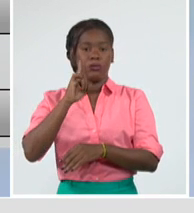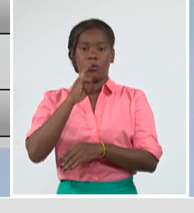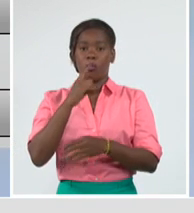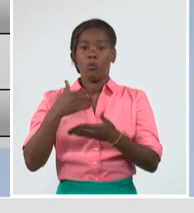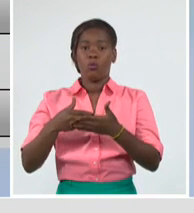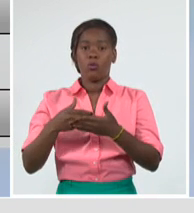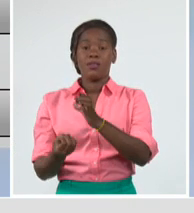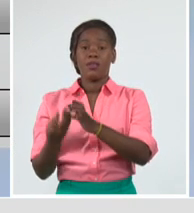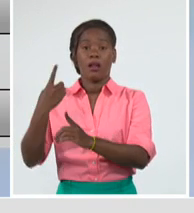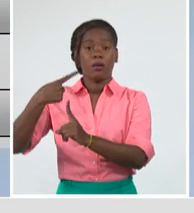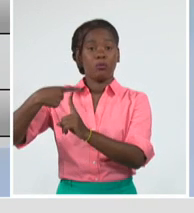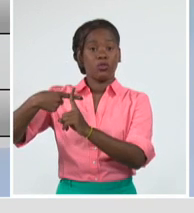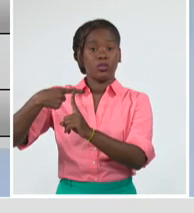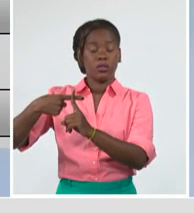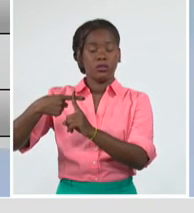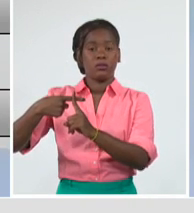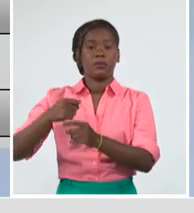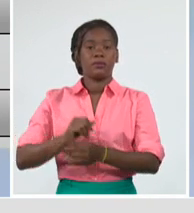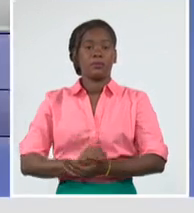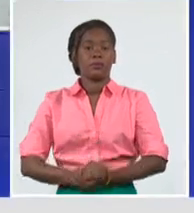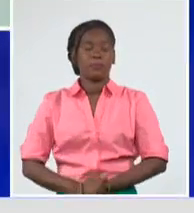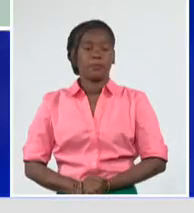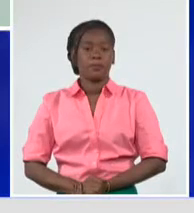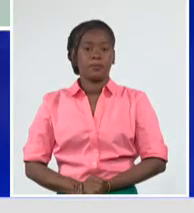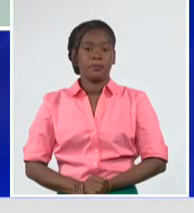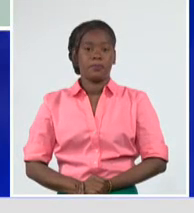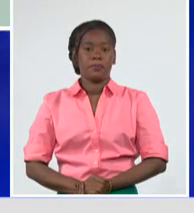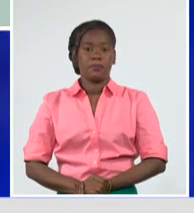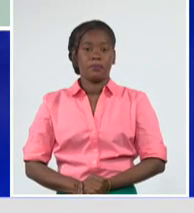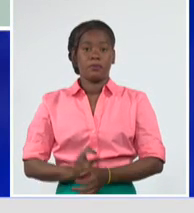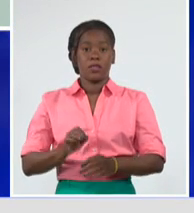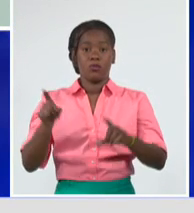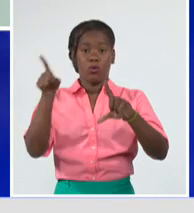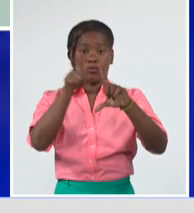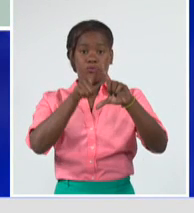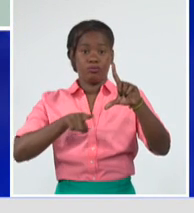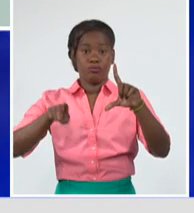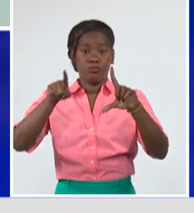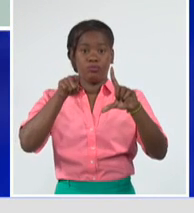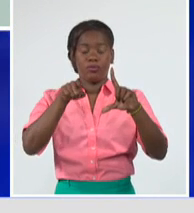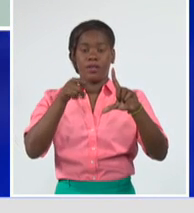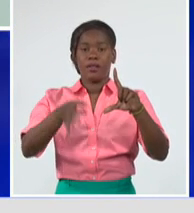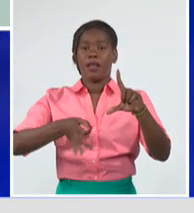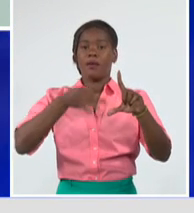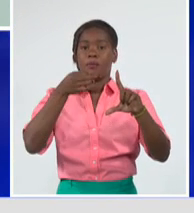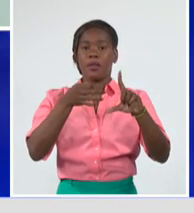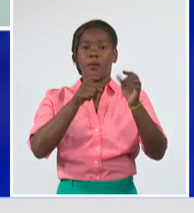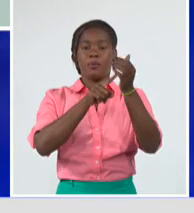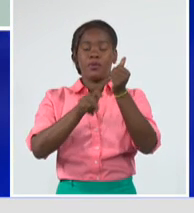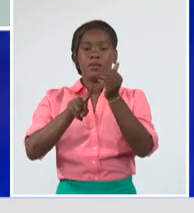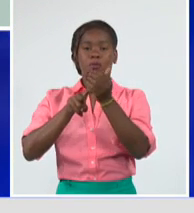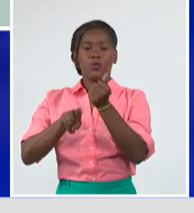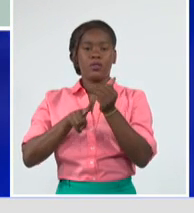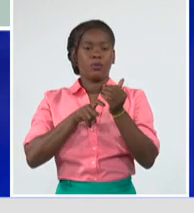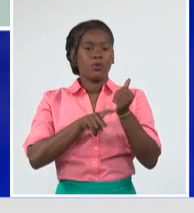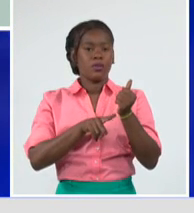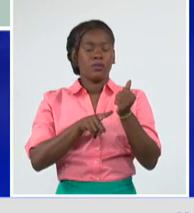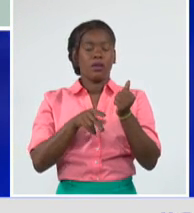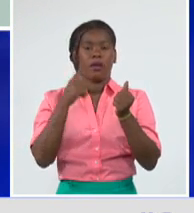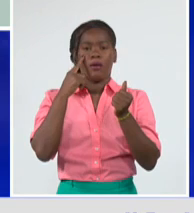resultado positivas a la COVID. El gráfico que muestra las provincias de donde se procesaron los números